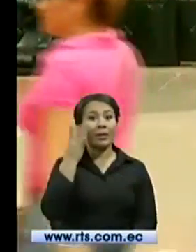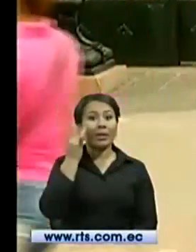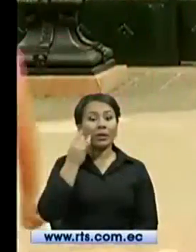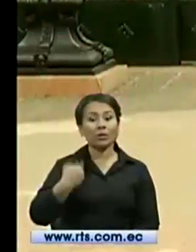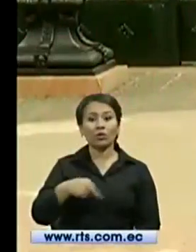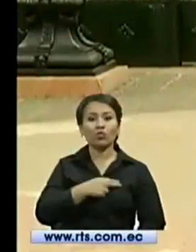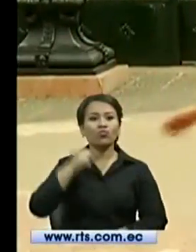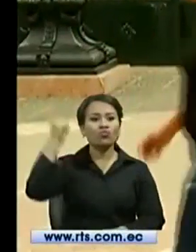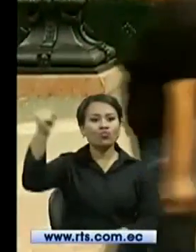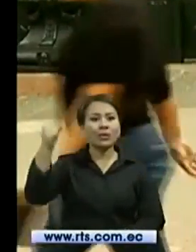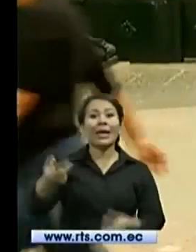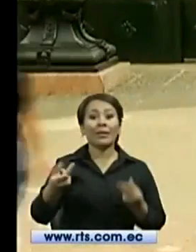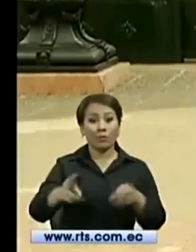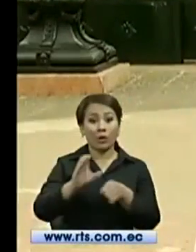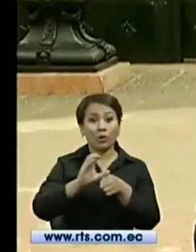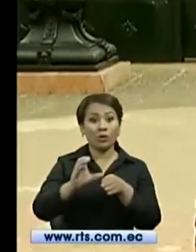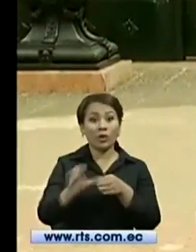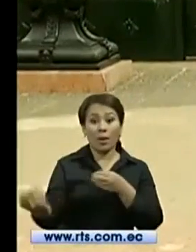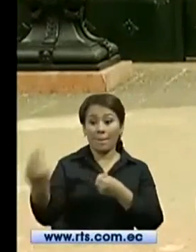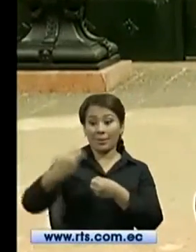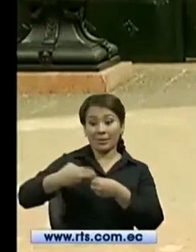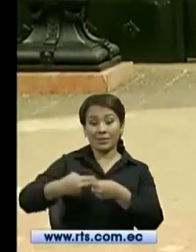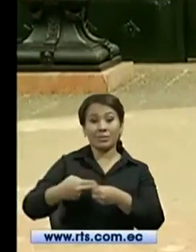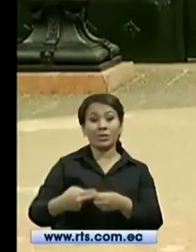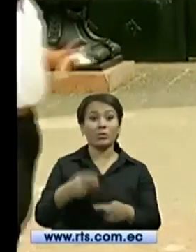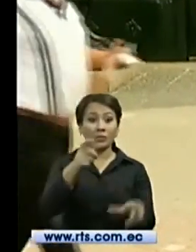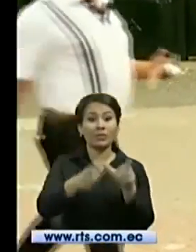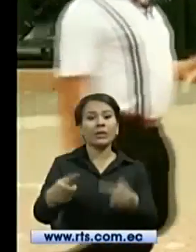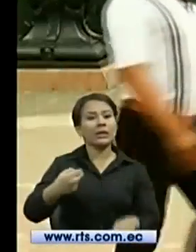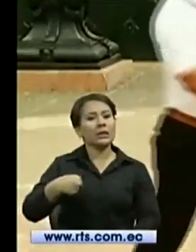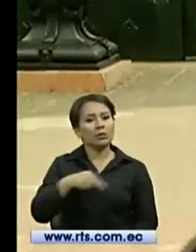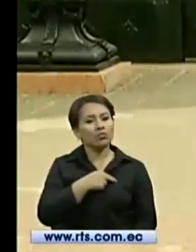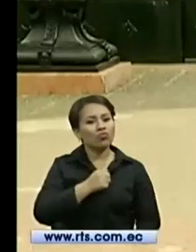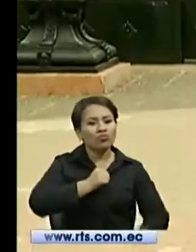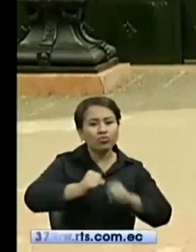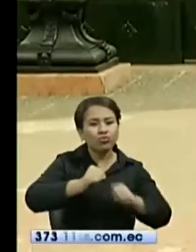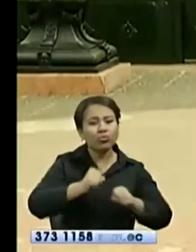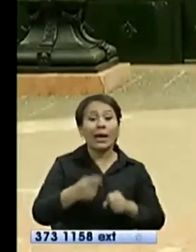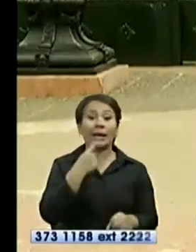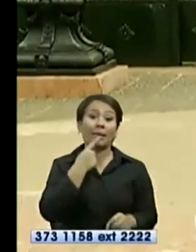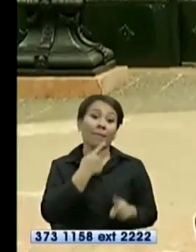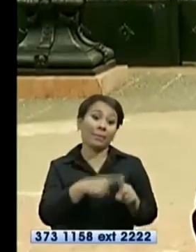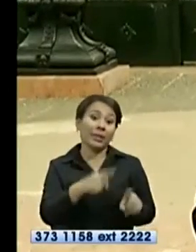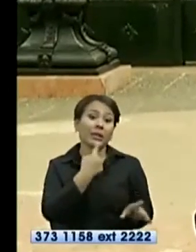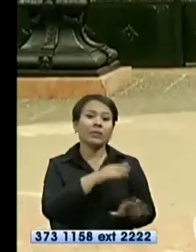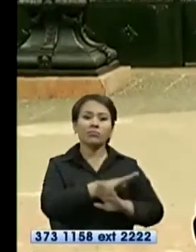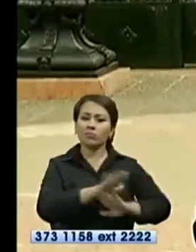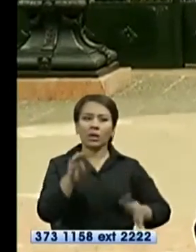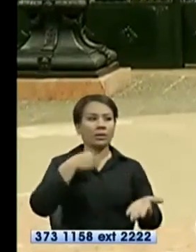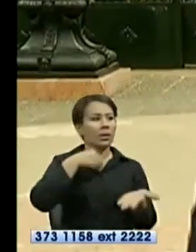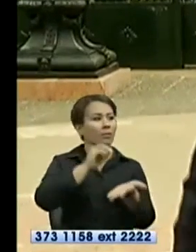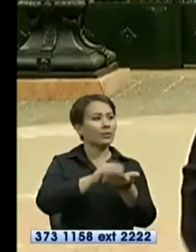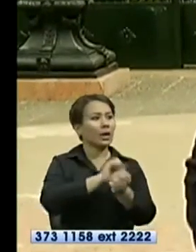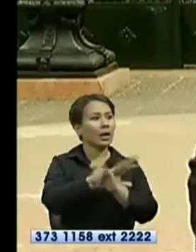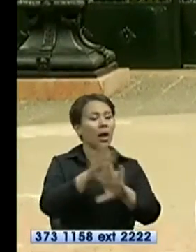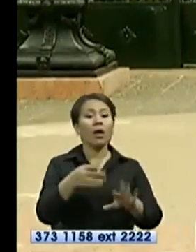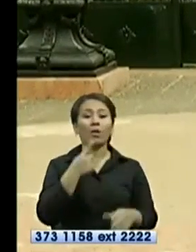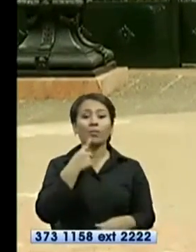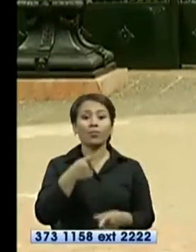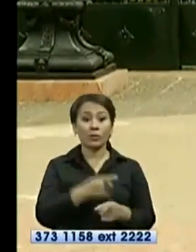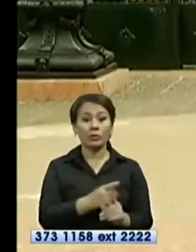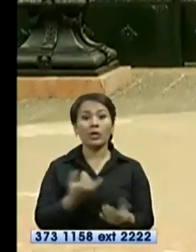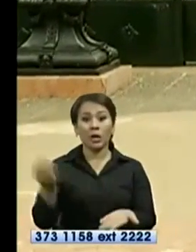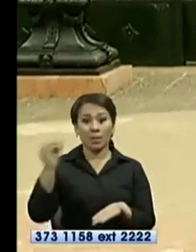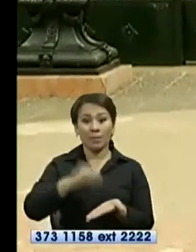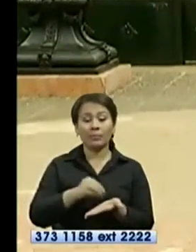de Participación Ciudadana admite que el tramo aún es largo, pero aclara que ya se han sentado las bases. Por ello establece una frontera entre las